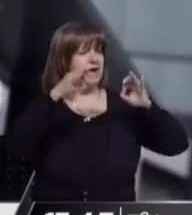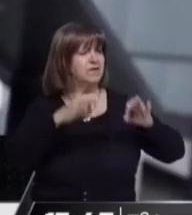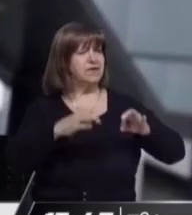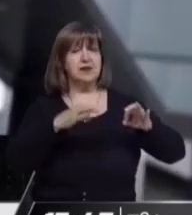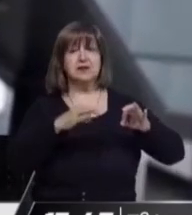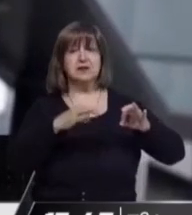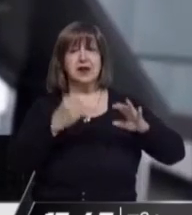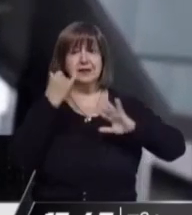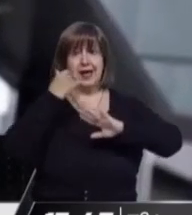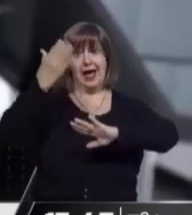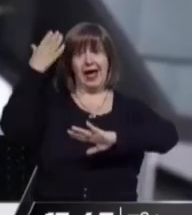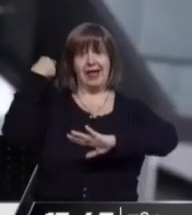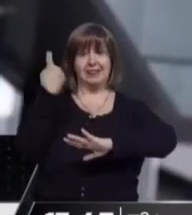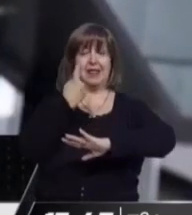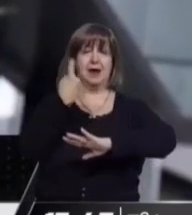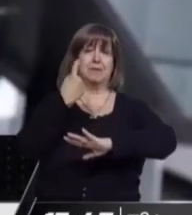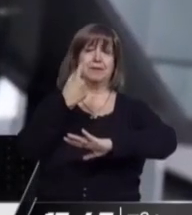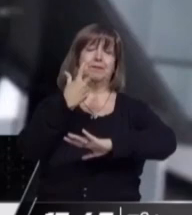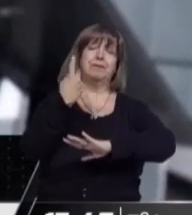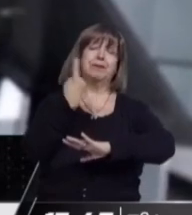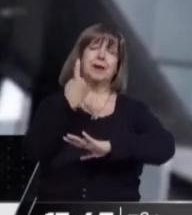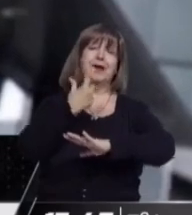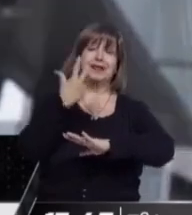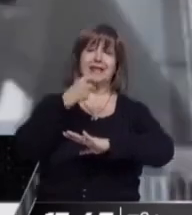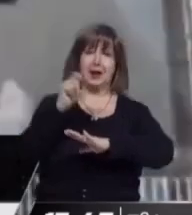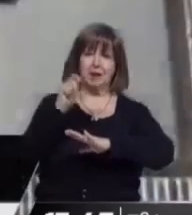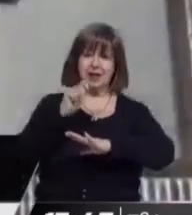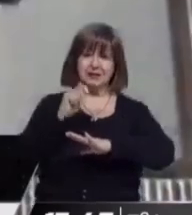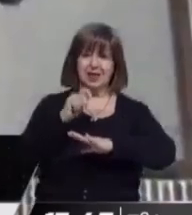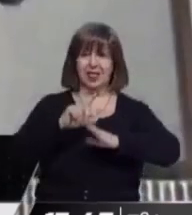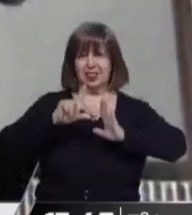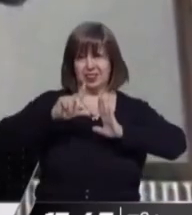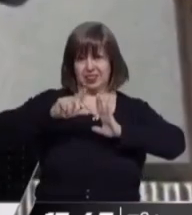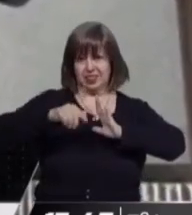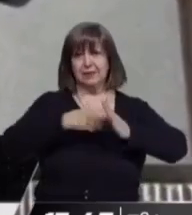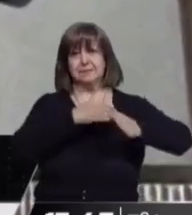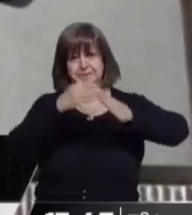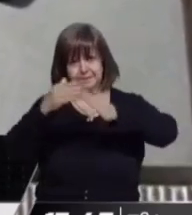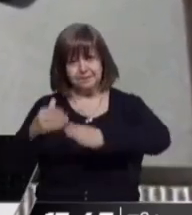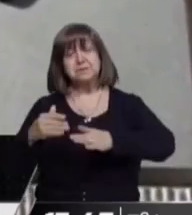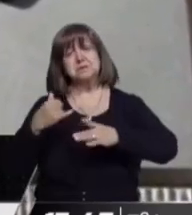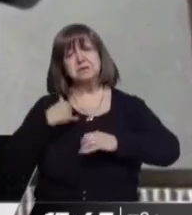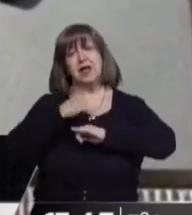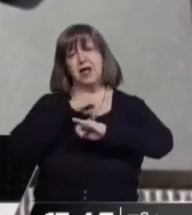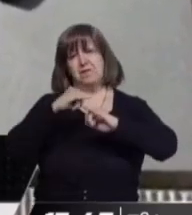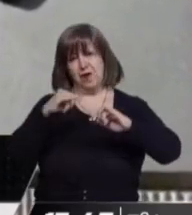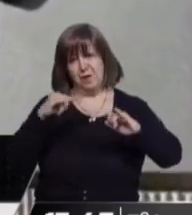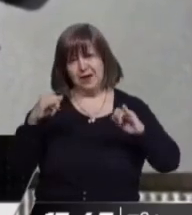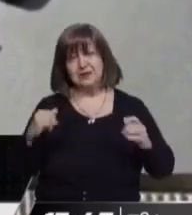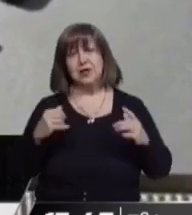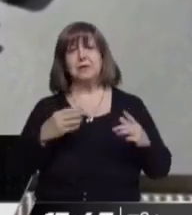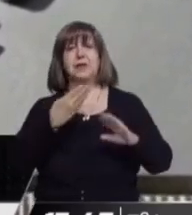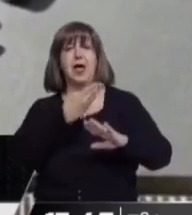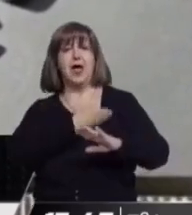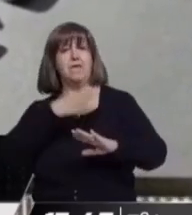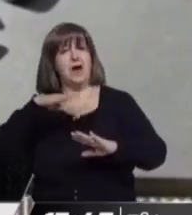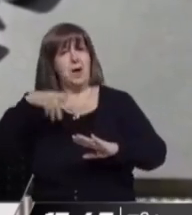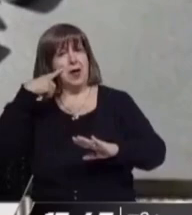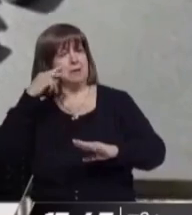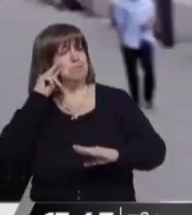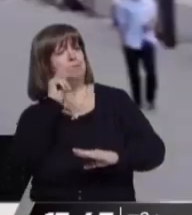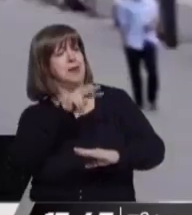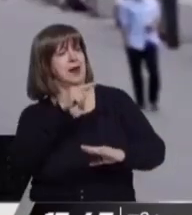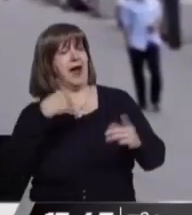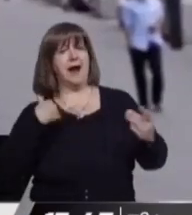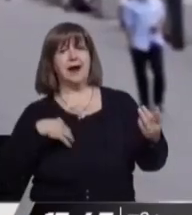metas pactadas para el primer trimestre. Esto según se informa a través de un comunicado. Claro, en cualquier caso el Fondo Monetario remarcó